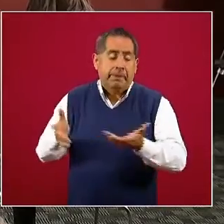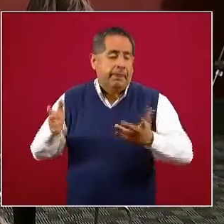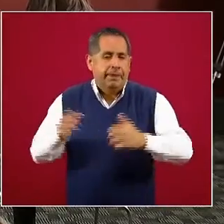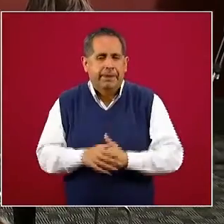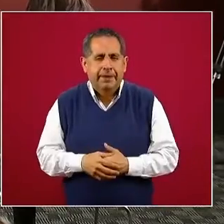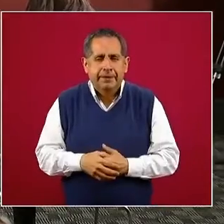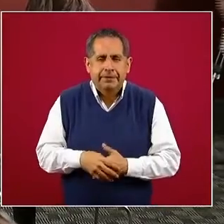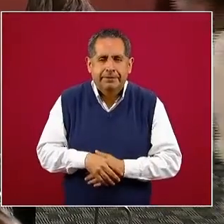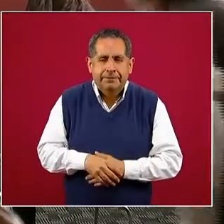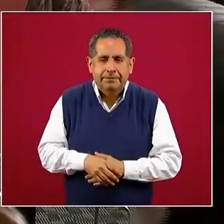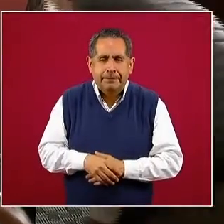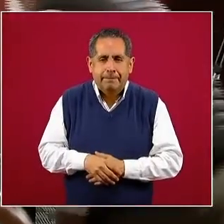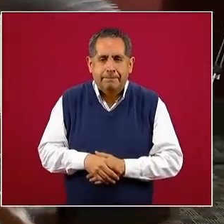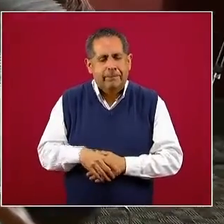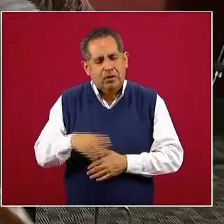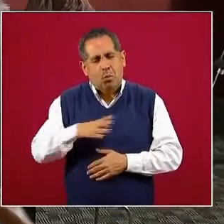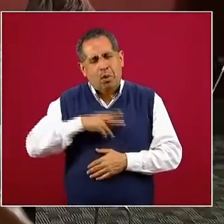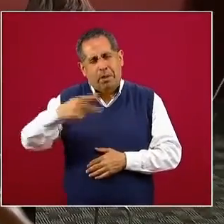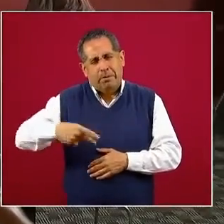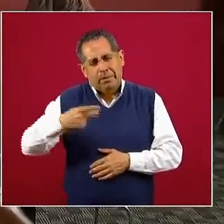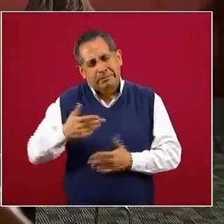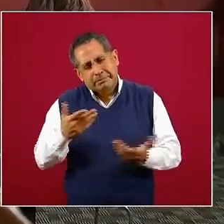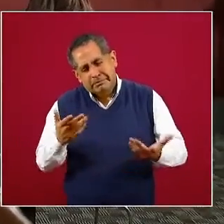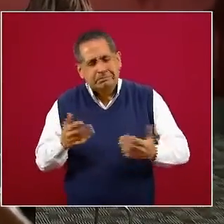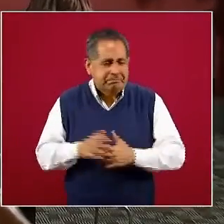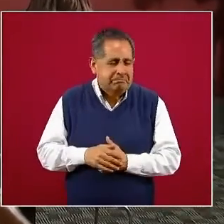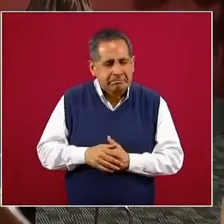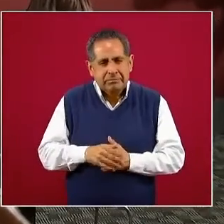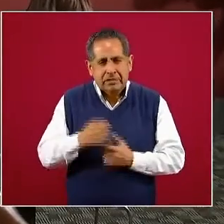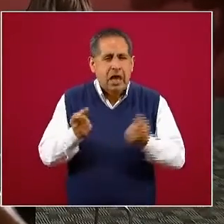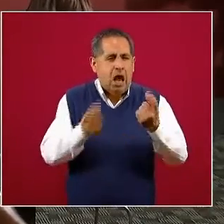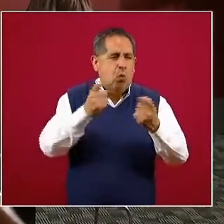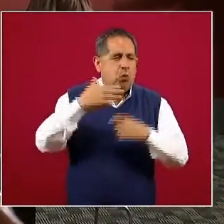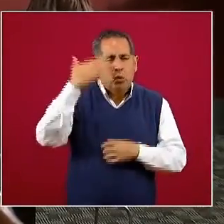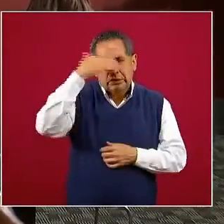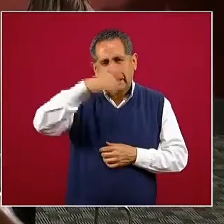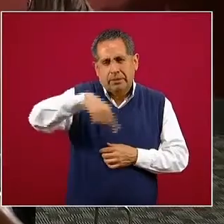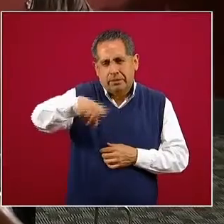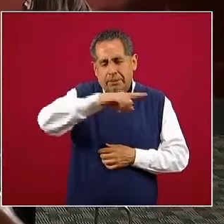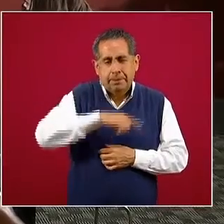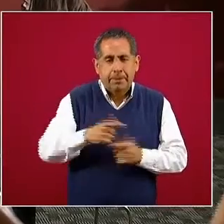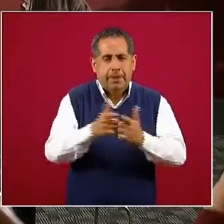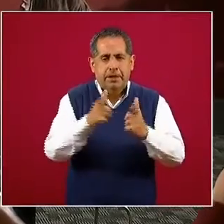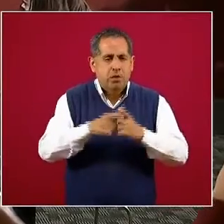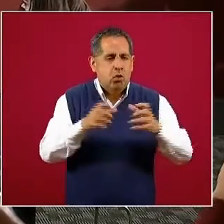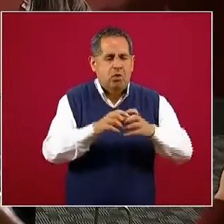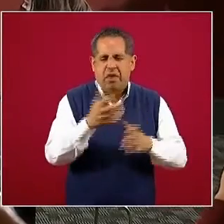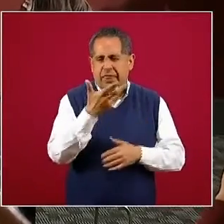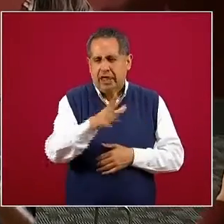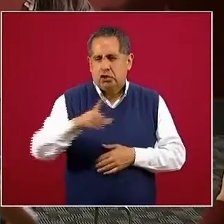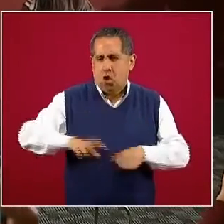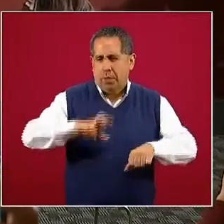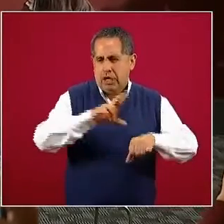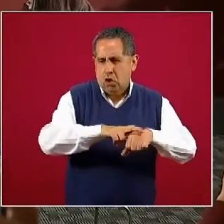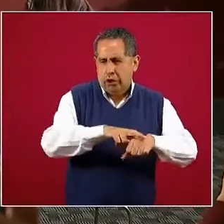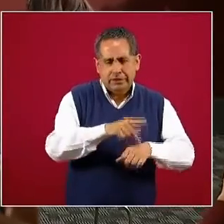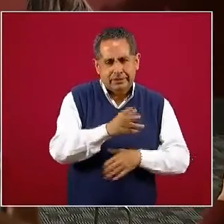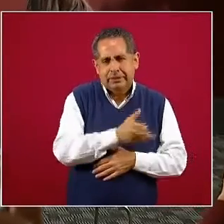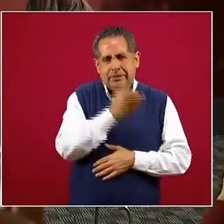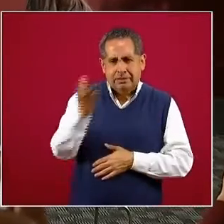aprovecharla, tanto nosotros para ustedes y ustedes para nosotros. Desde esta bellísima ciudad les damos